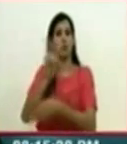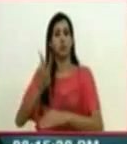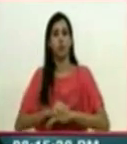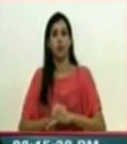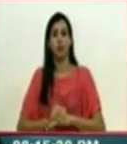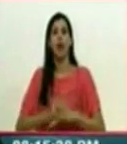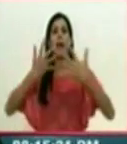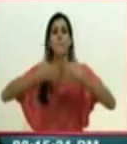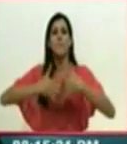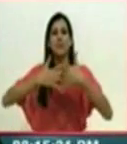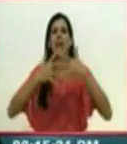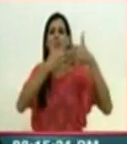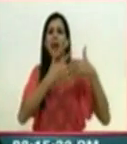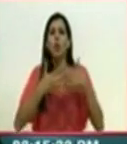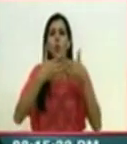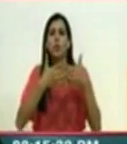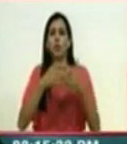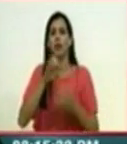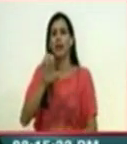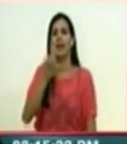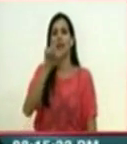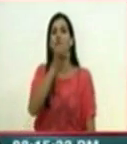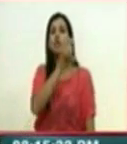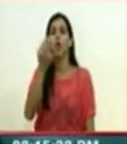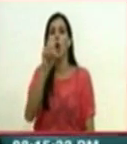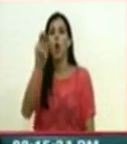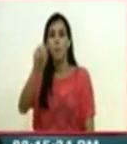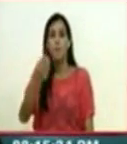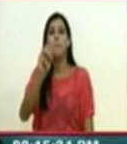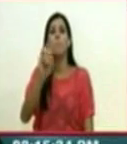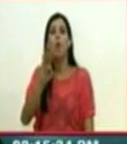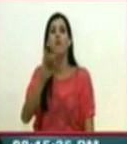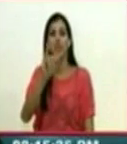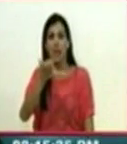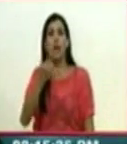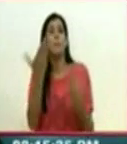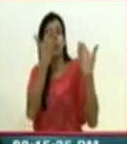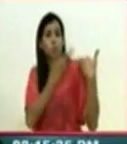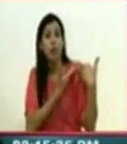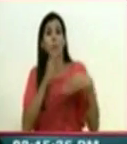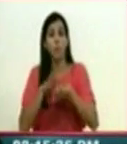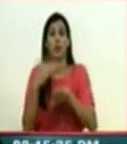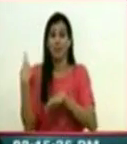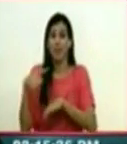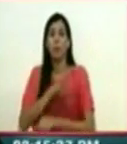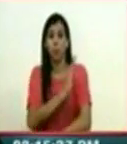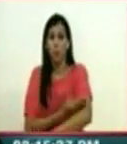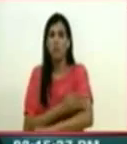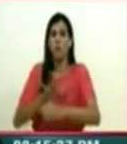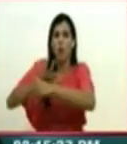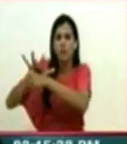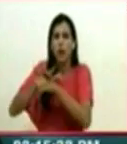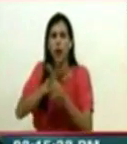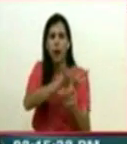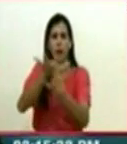ExxonMobil es la responsable con su influencia y poder de toda la provocación que se ha